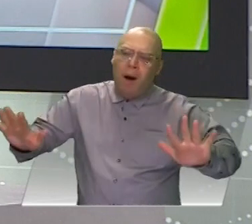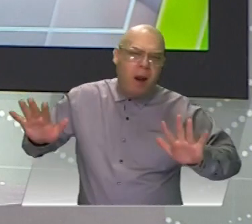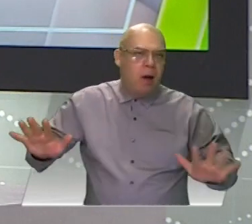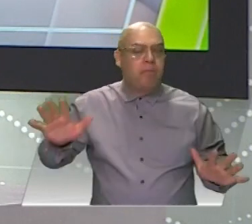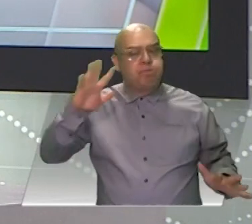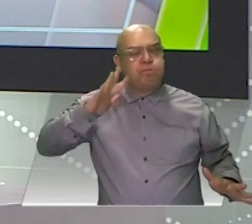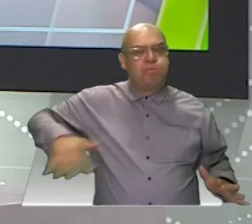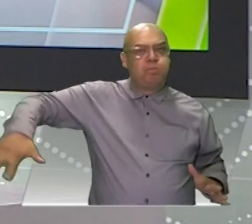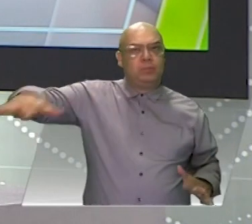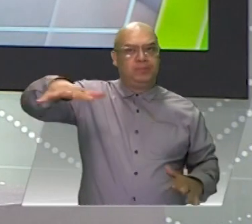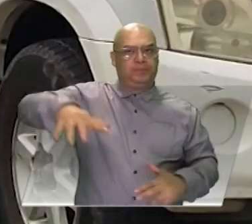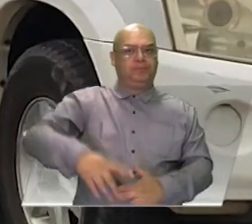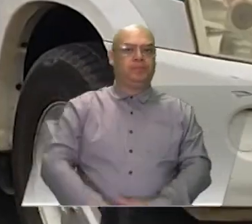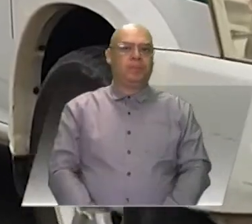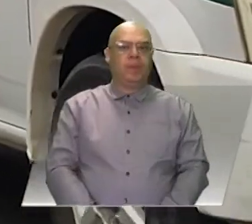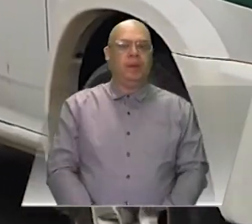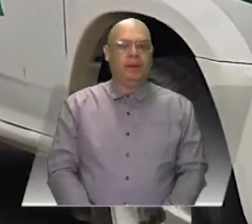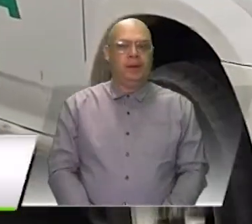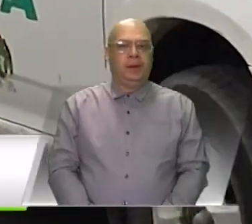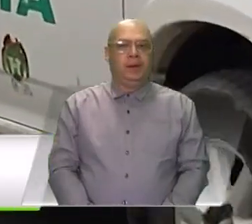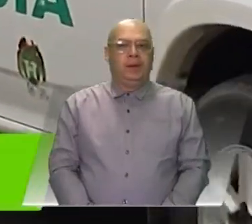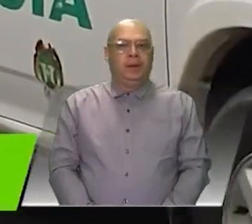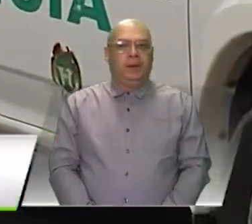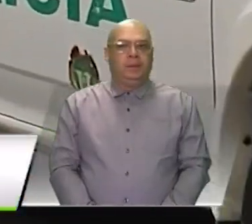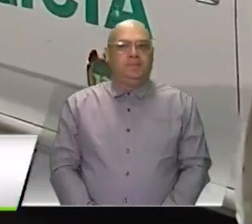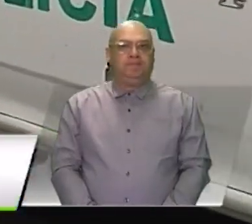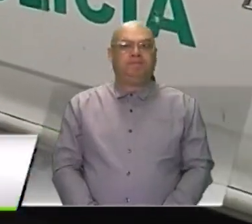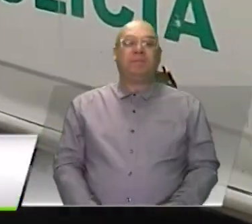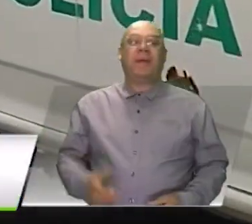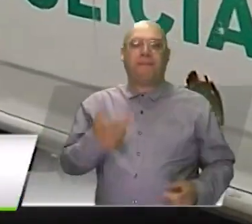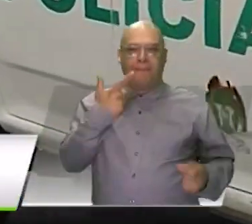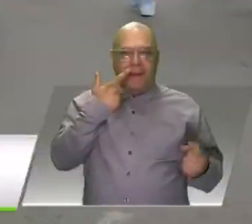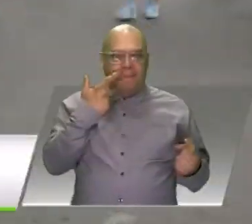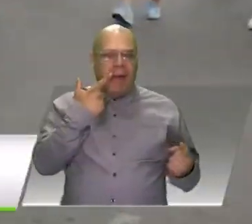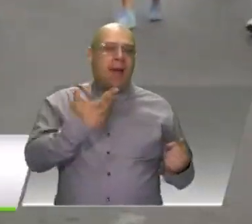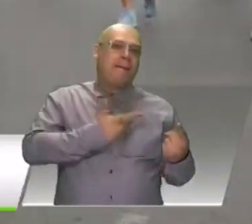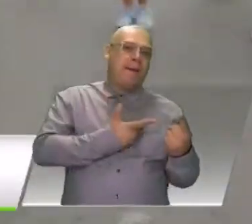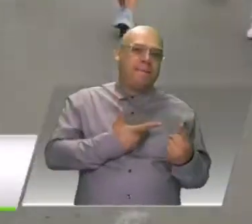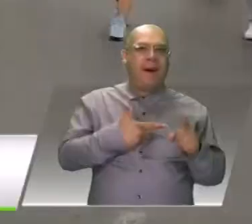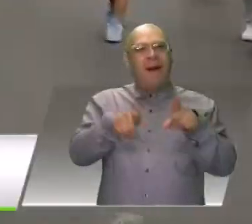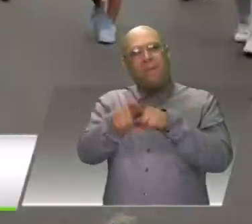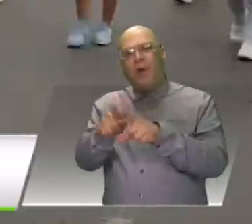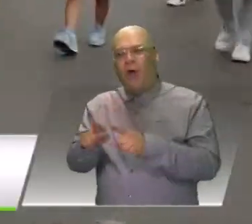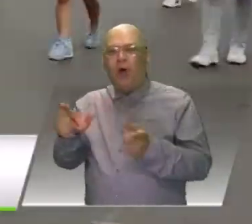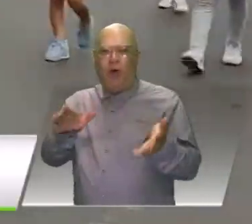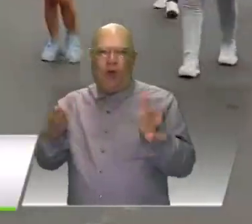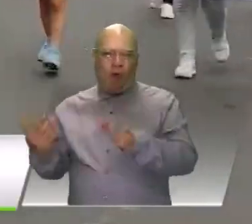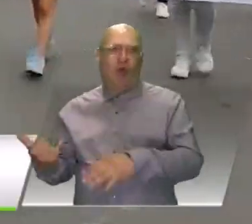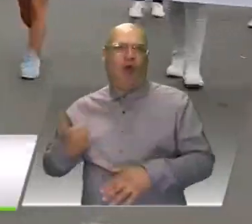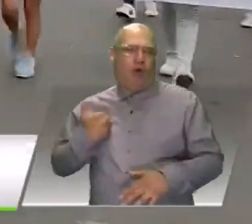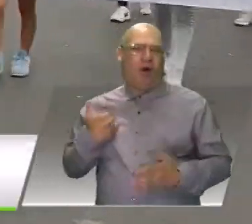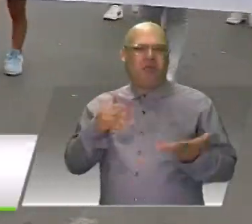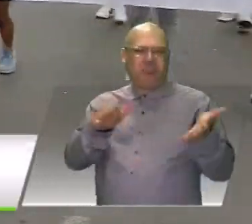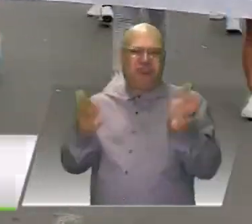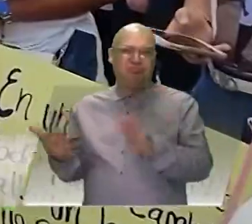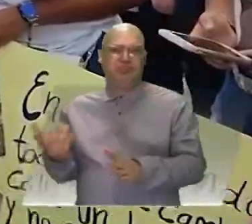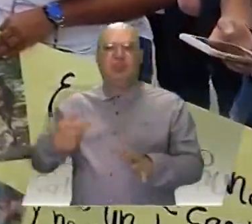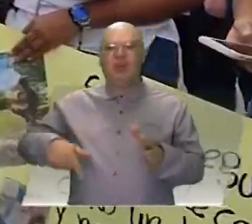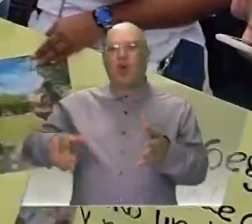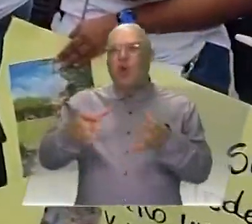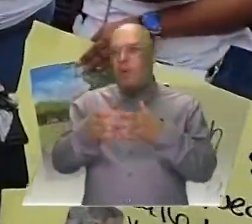del departamento. Padres, hermanos y amigos de jóvenes asesinados por adolescentes inmersos en